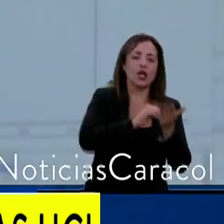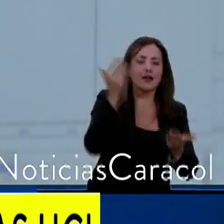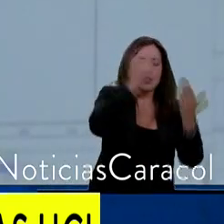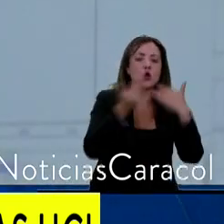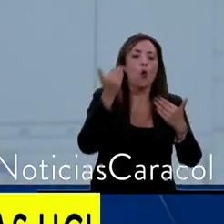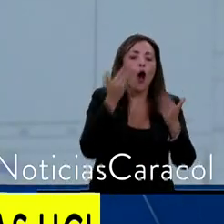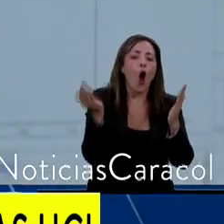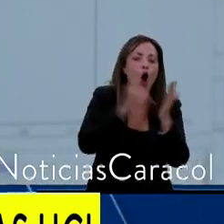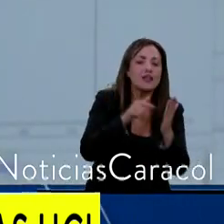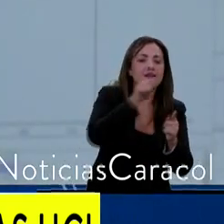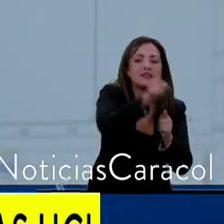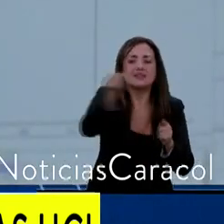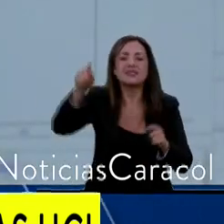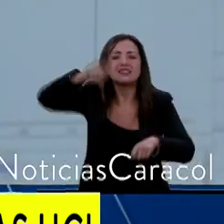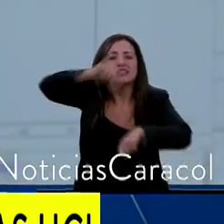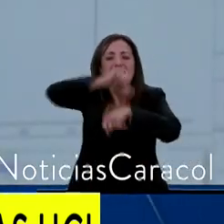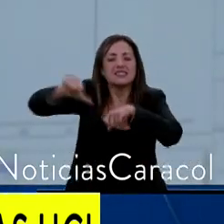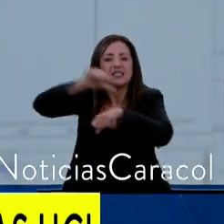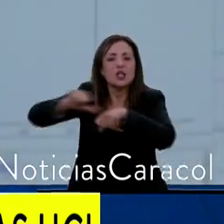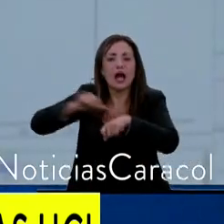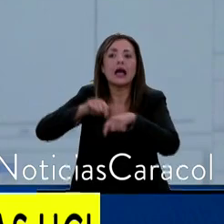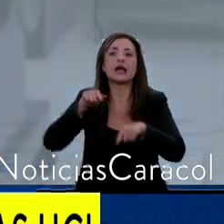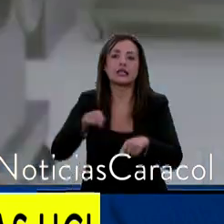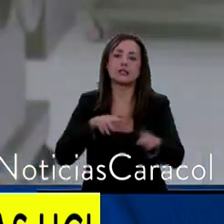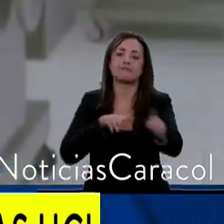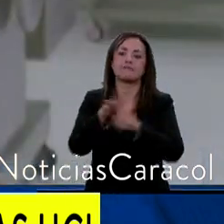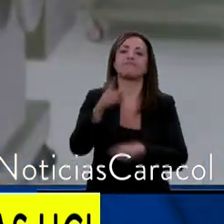esta medida que dificulta la atención programada de servicios de salud.